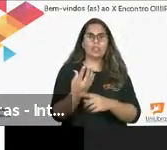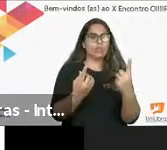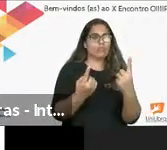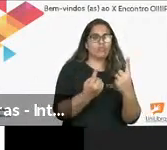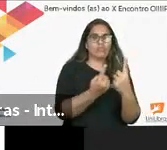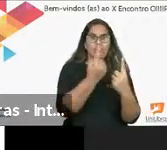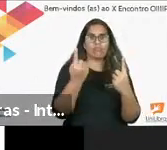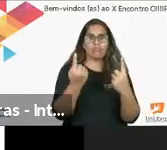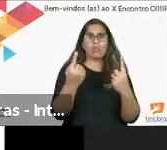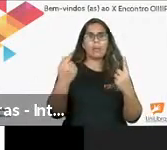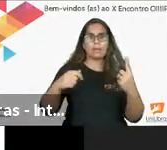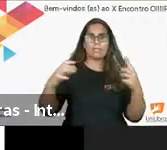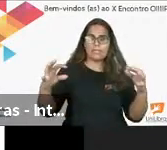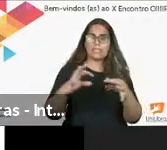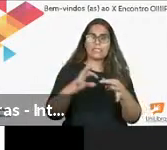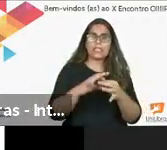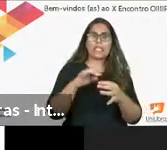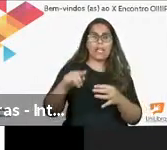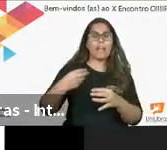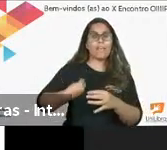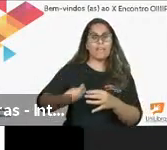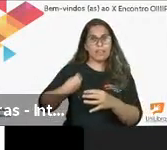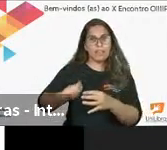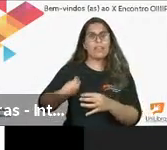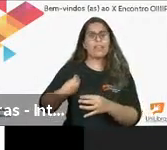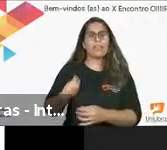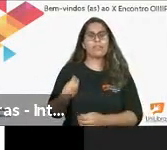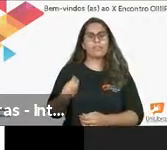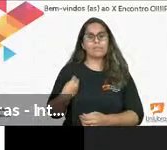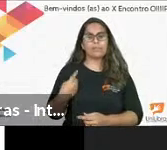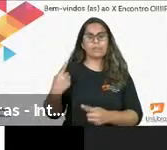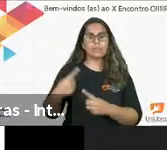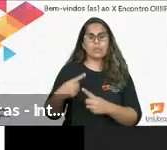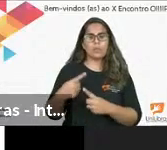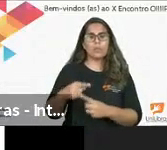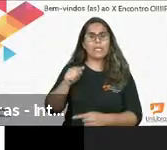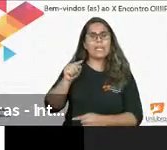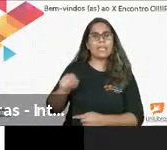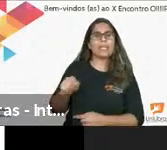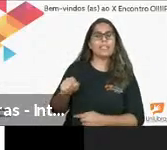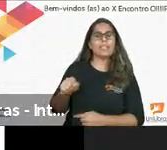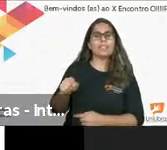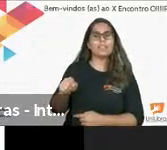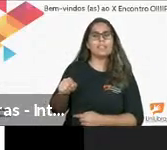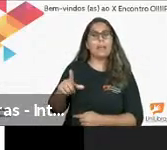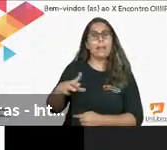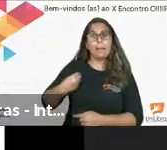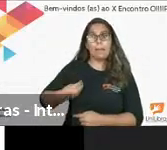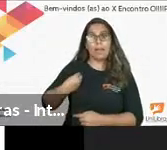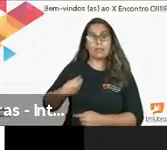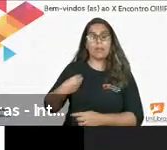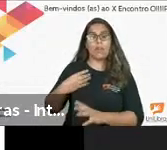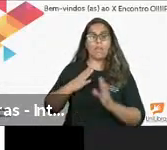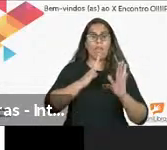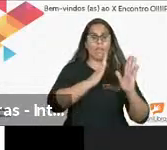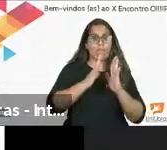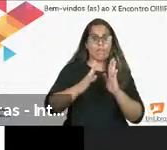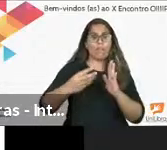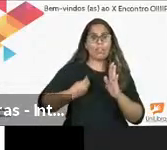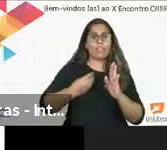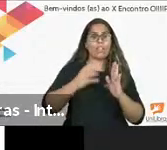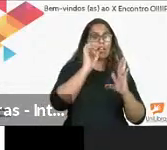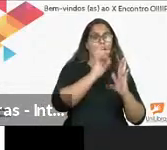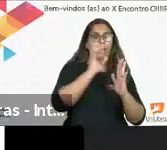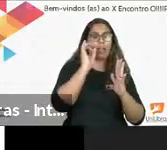Y esa existencia ahora tiene que ver con este encuentro, porque este encuentro hace parte del modo de vida, hace parte del nicho de